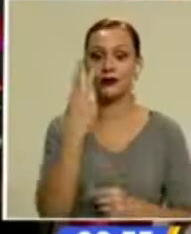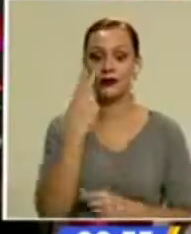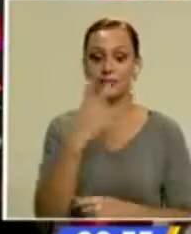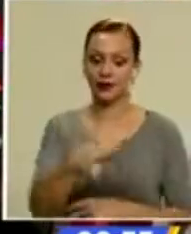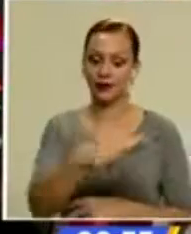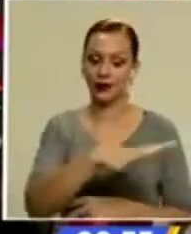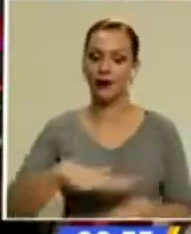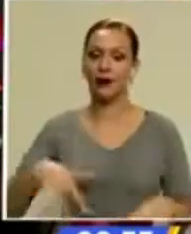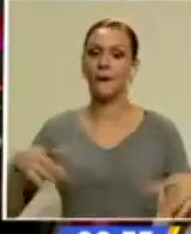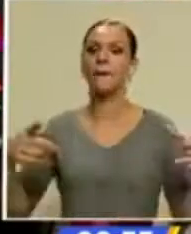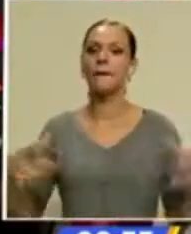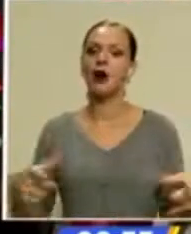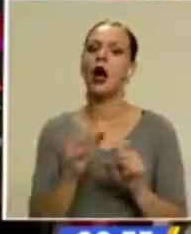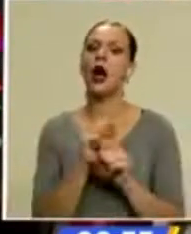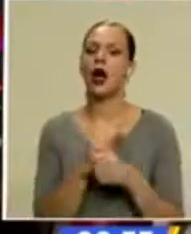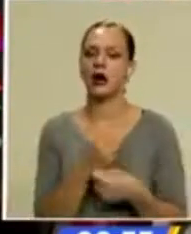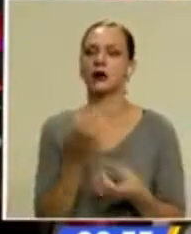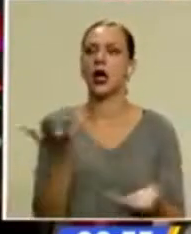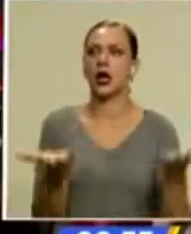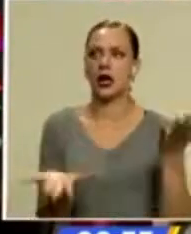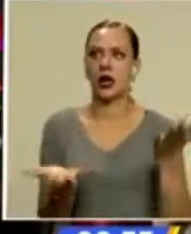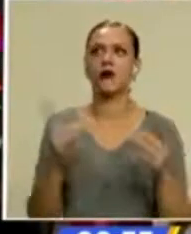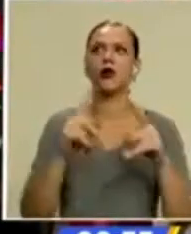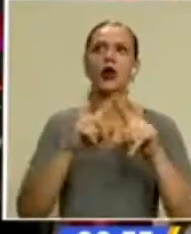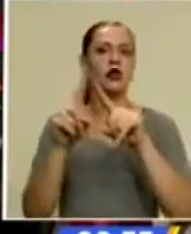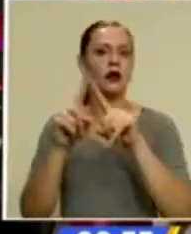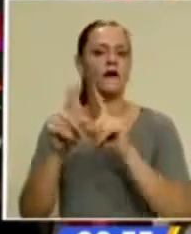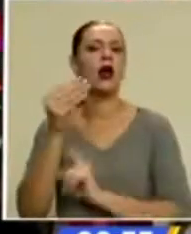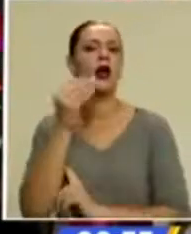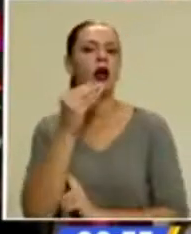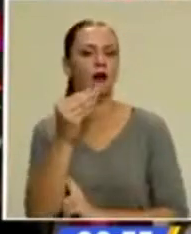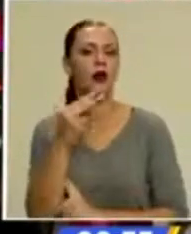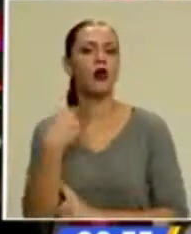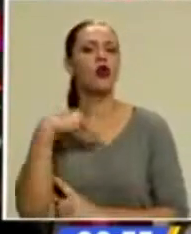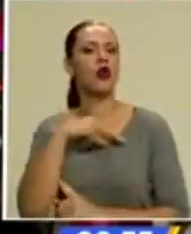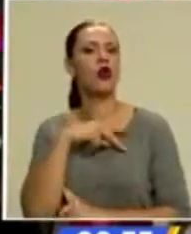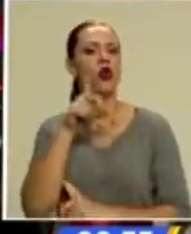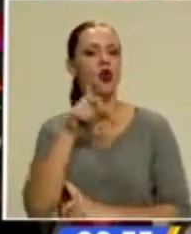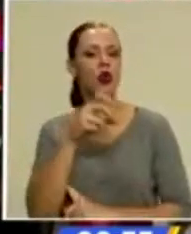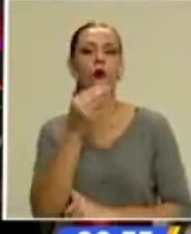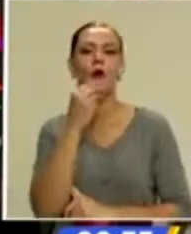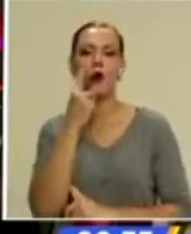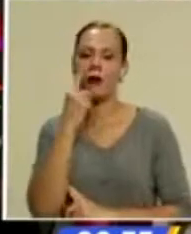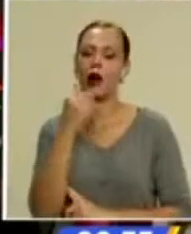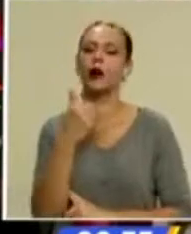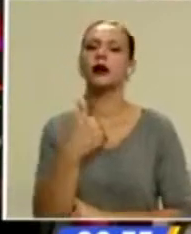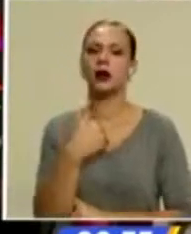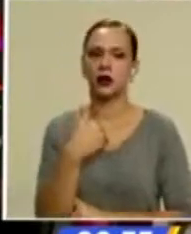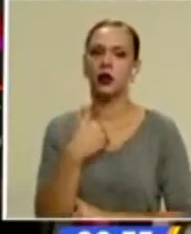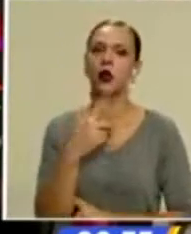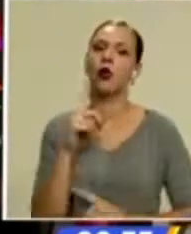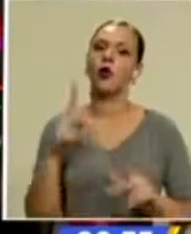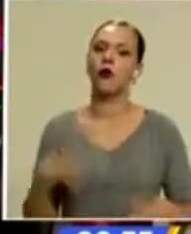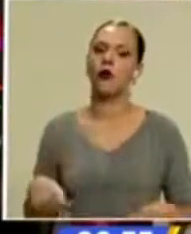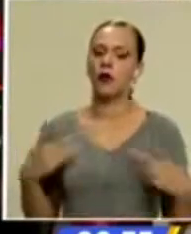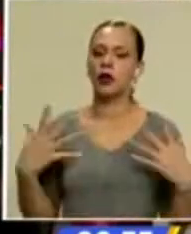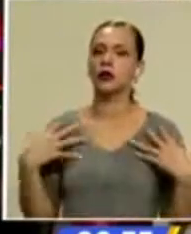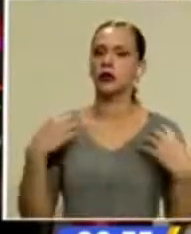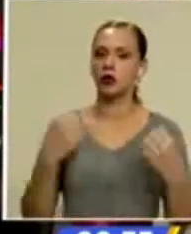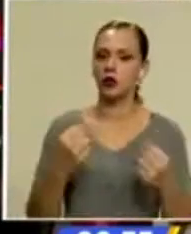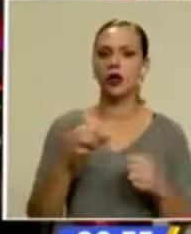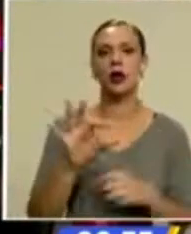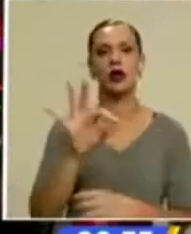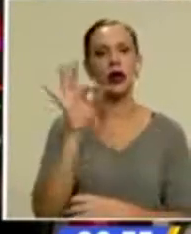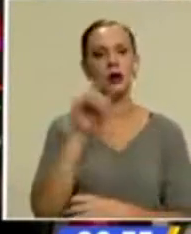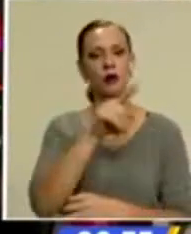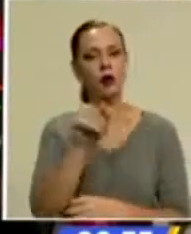este plato, hace un equilibrio de diferentes alimentos que nosotros debemos consumir para tener una vida saludable. Invitar a